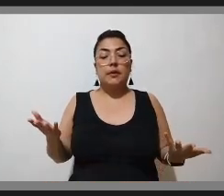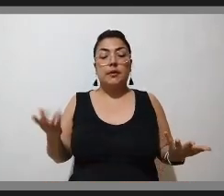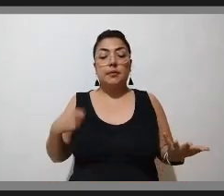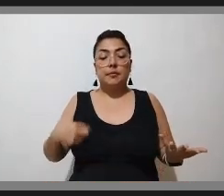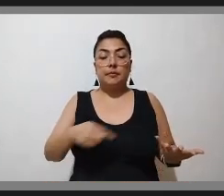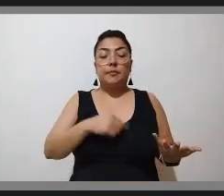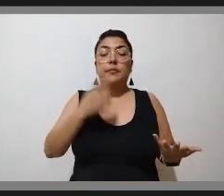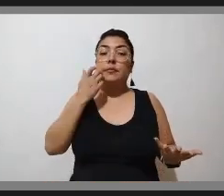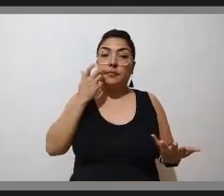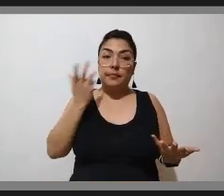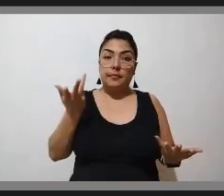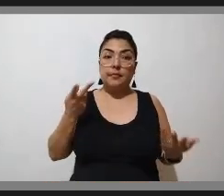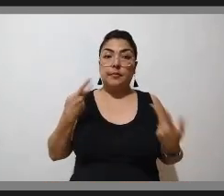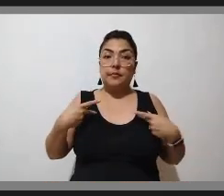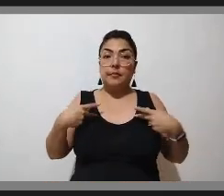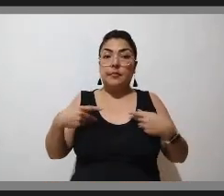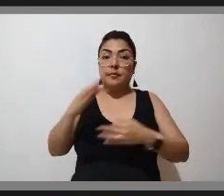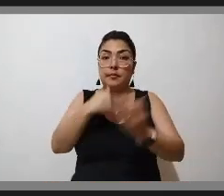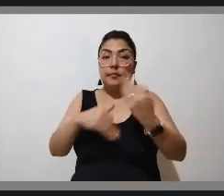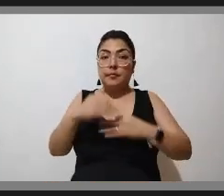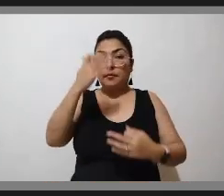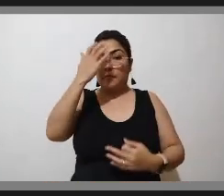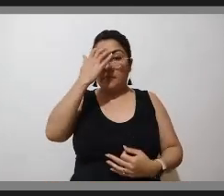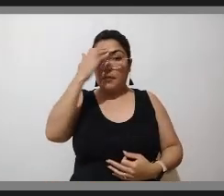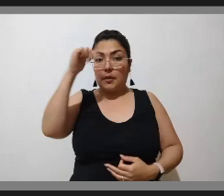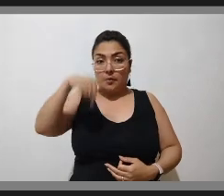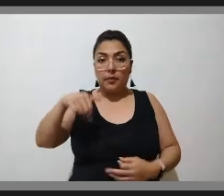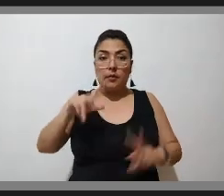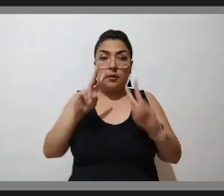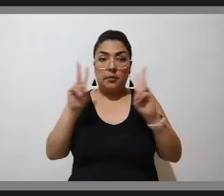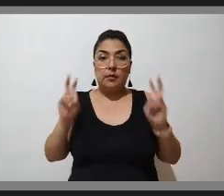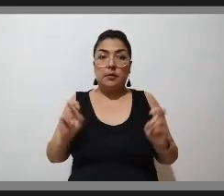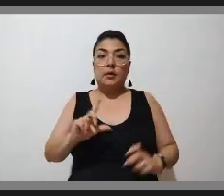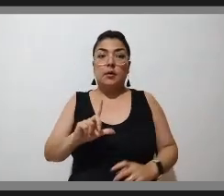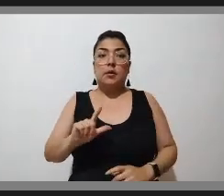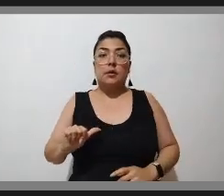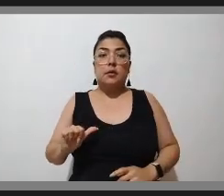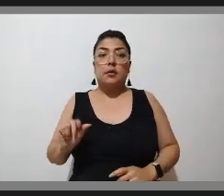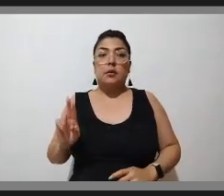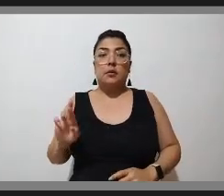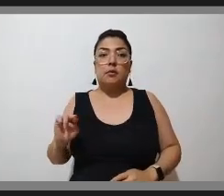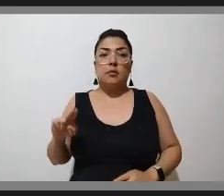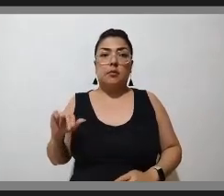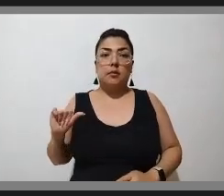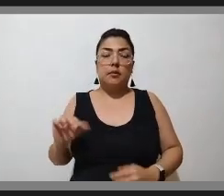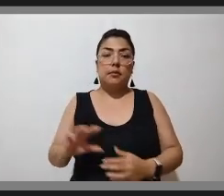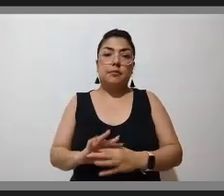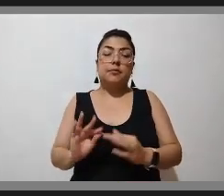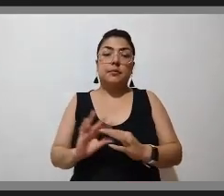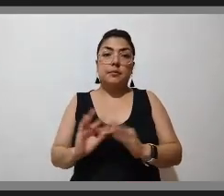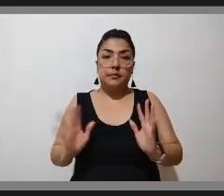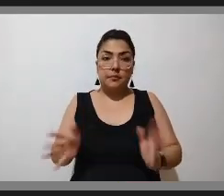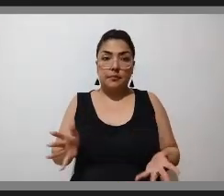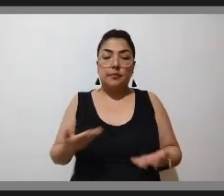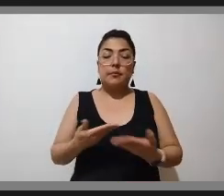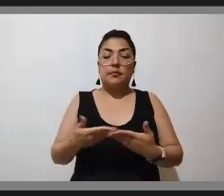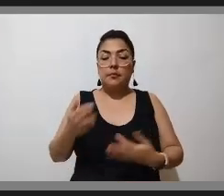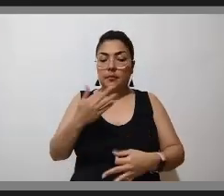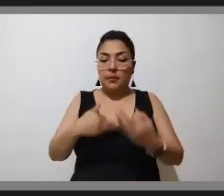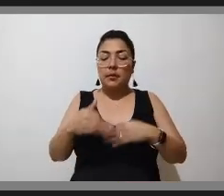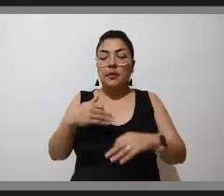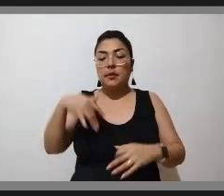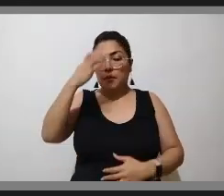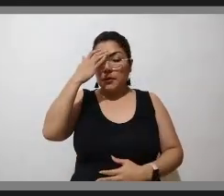concientizar en este tema, esto que estamos platicando el día de hoy aquí en la urna, y tenemos toda la semana